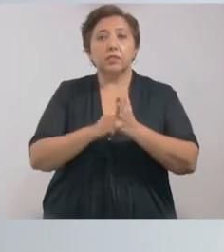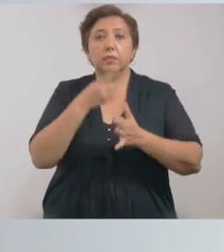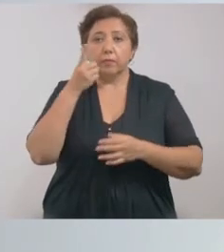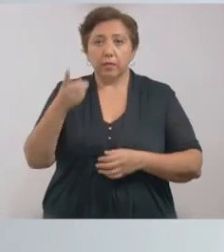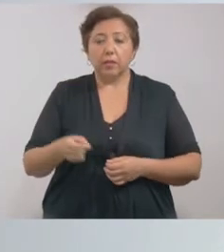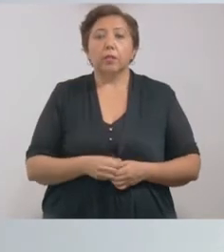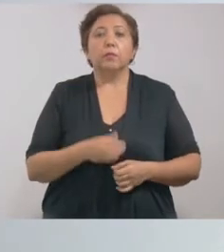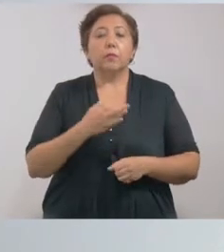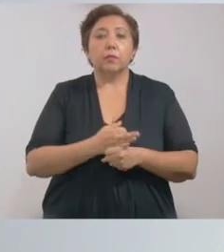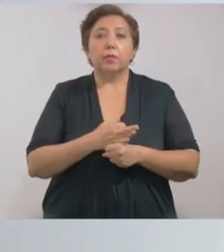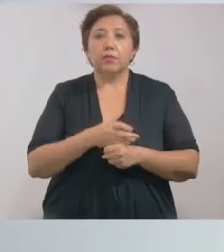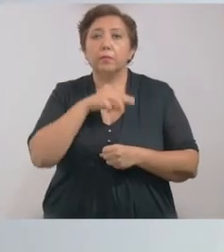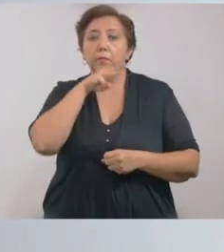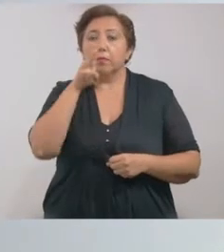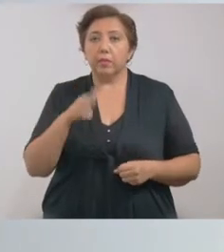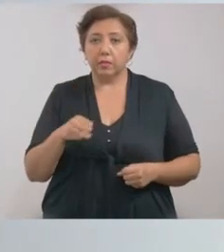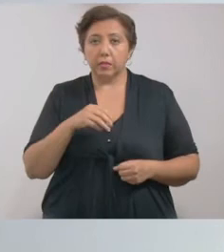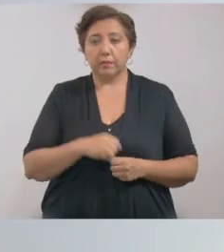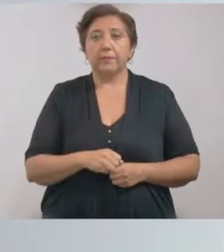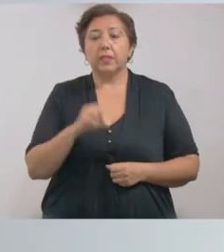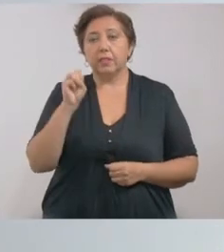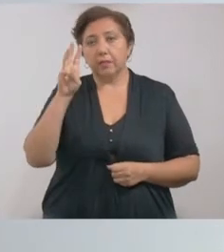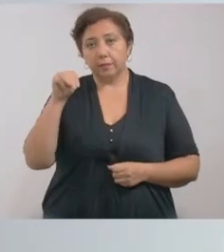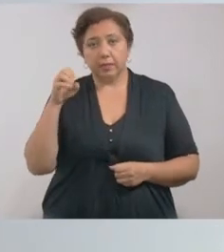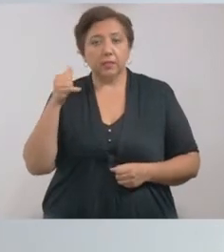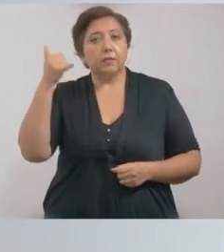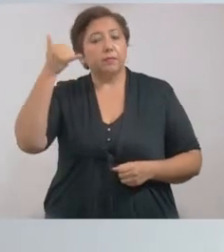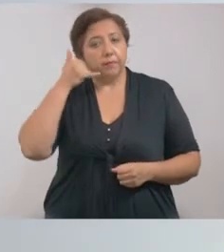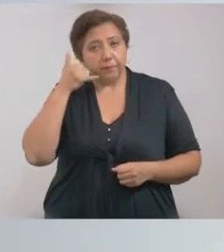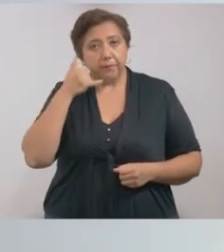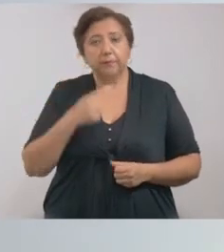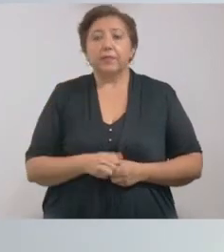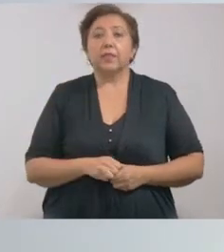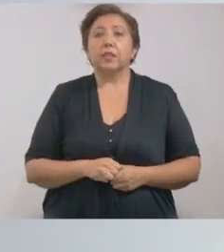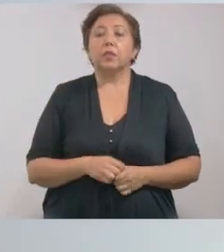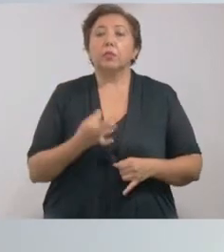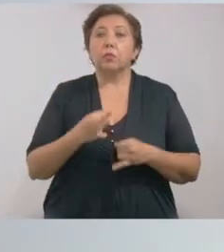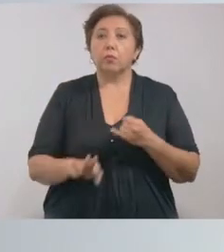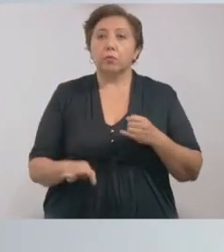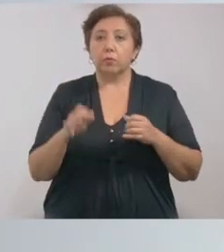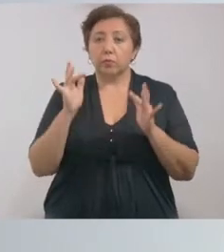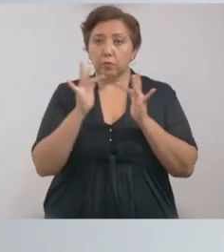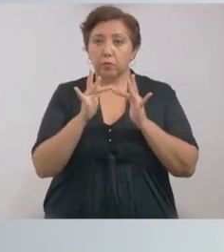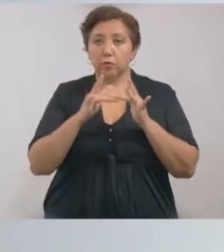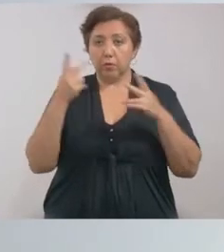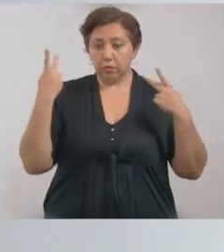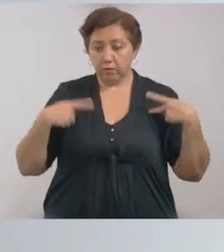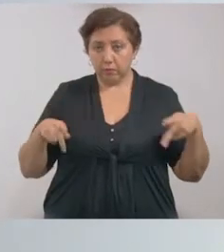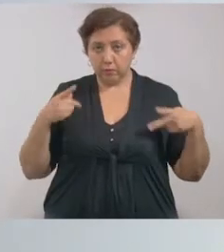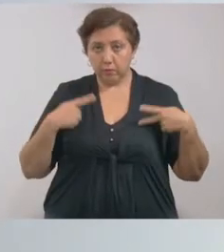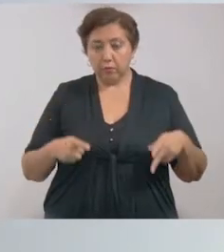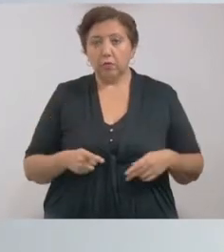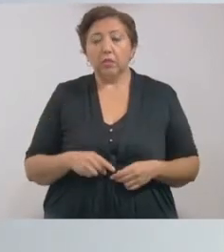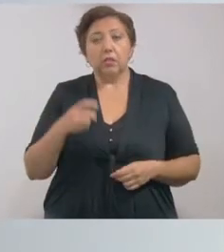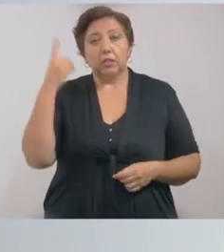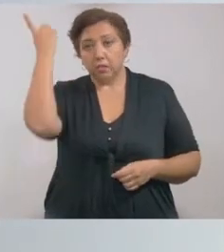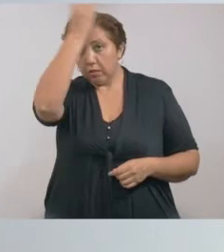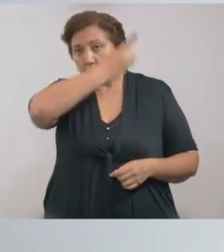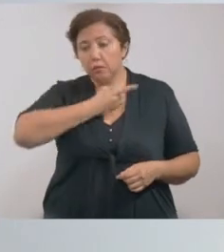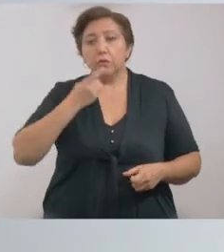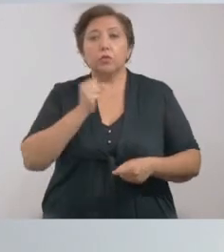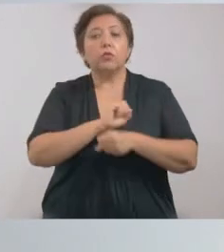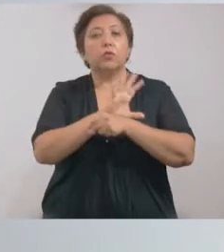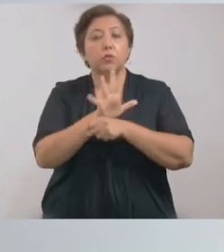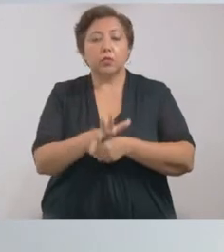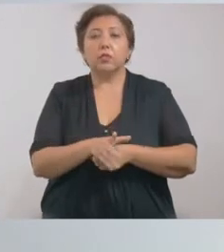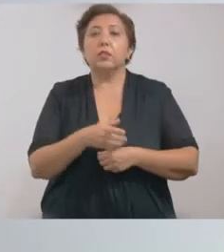rastreo oportuno vía mensajes SMS y llamadas telefónicas a los últimos contactos de las personas que, al ser diagnosticadas con